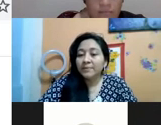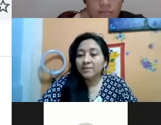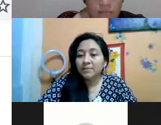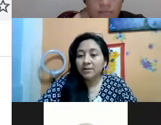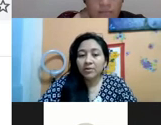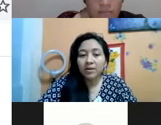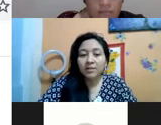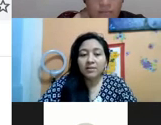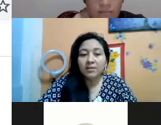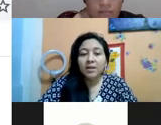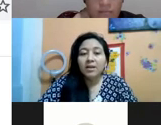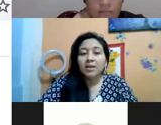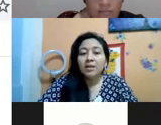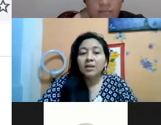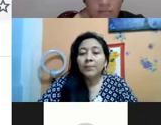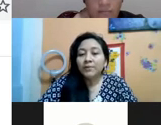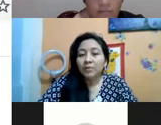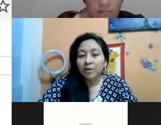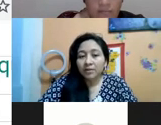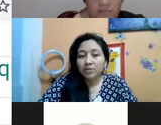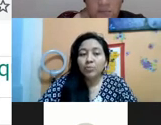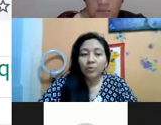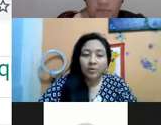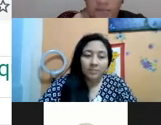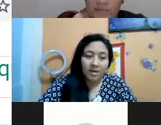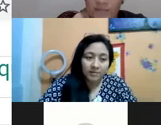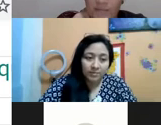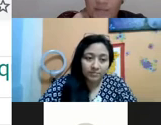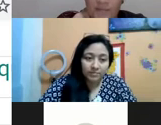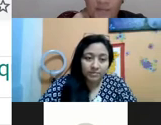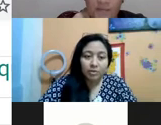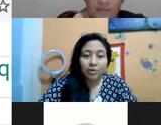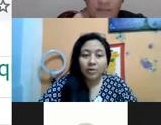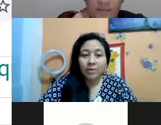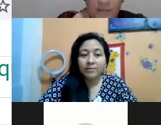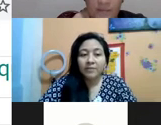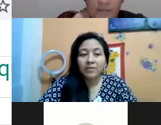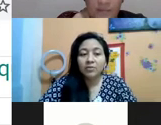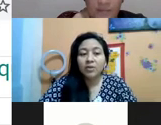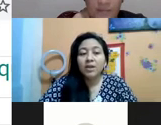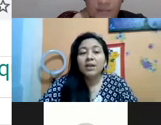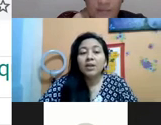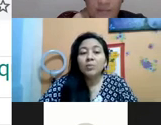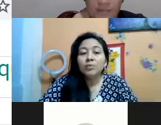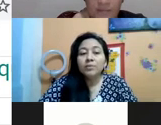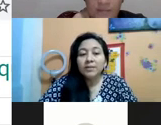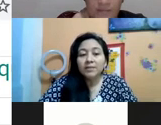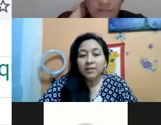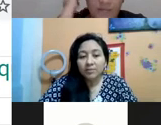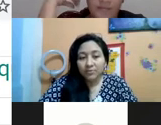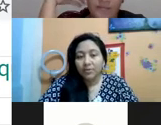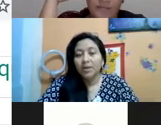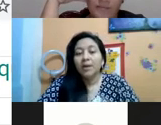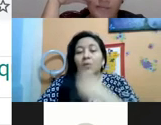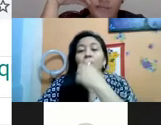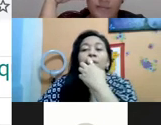respuesta parcialmente correcta y respuesta incorrecta. Yo puedo cambiar esto si no lo dejo ahí por defecto. Y los múltiples